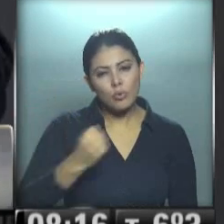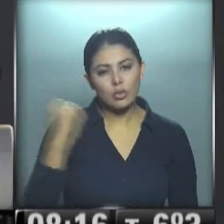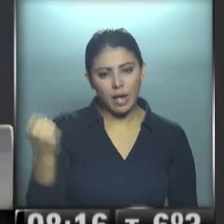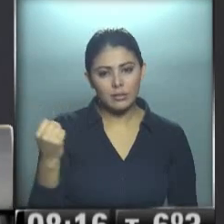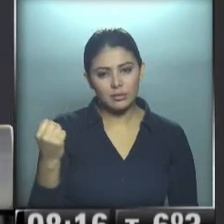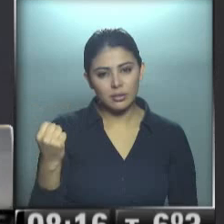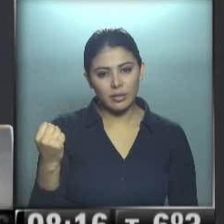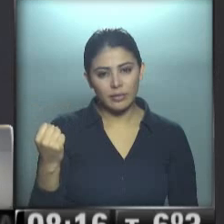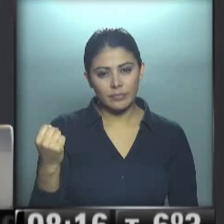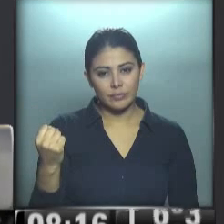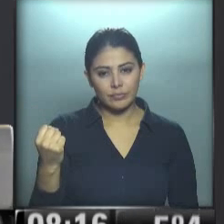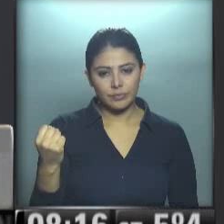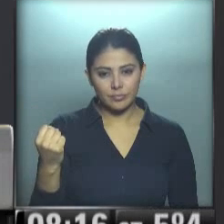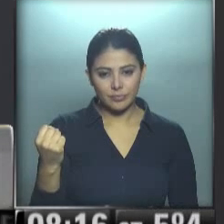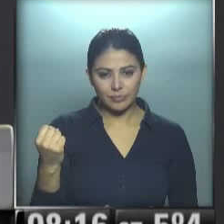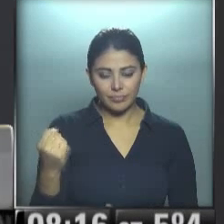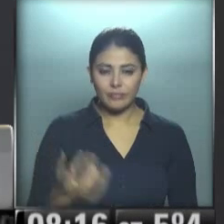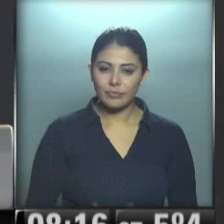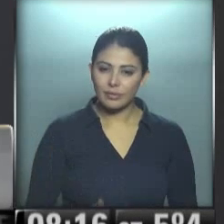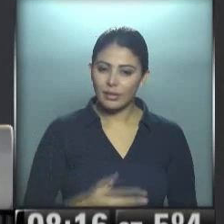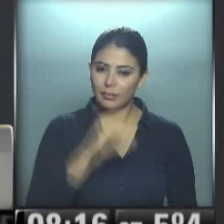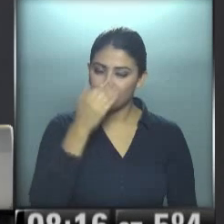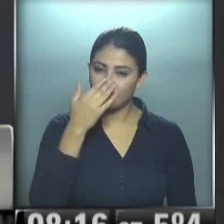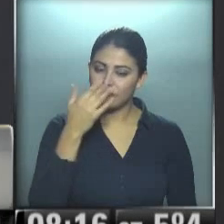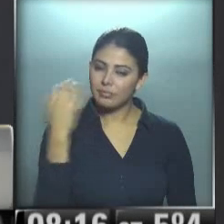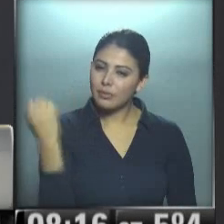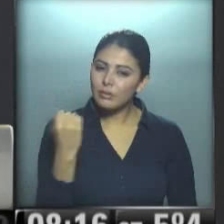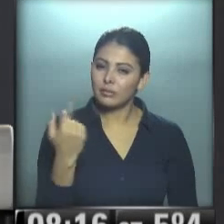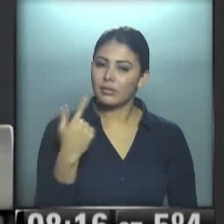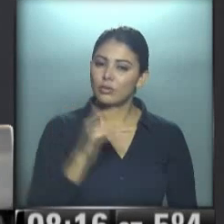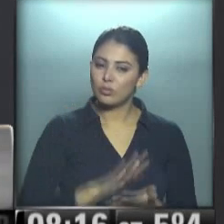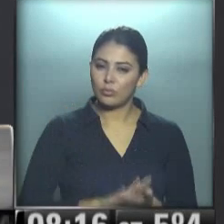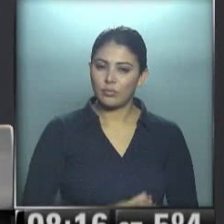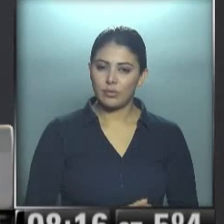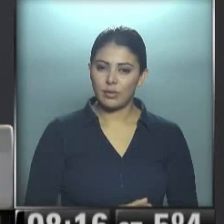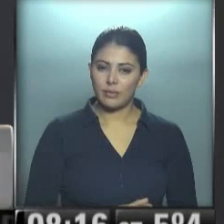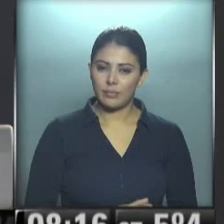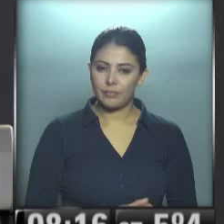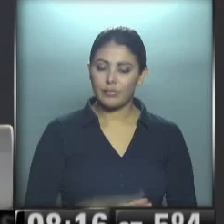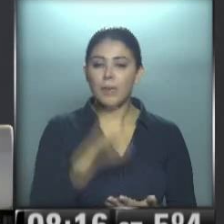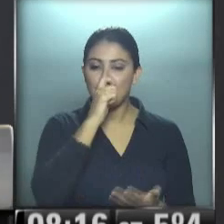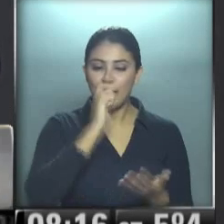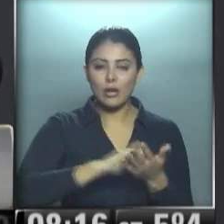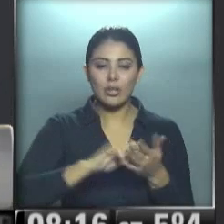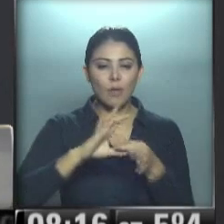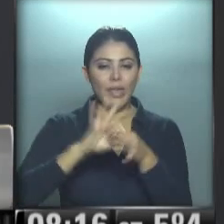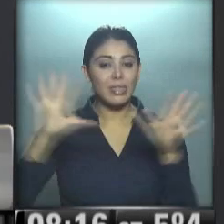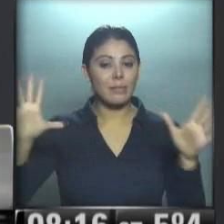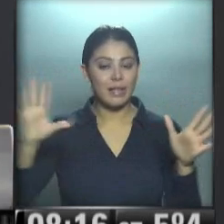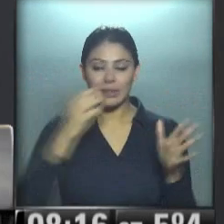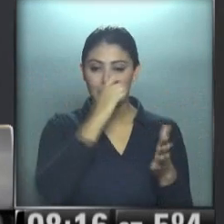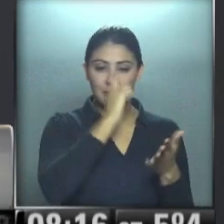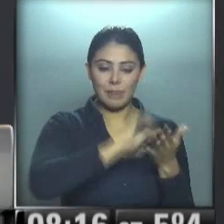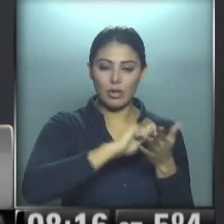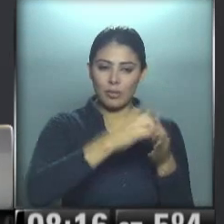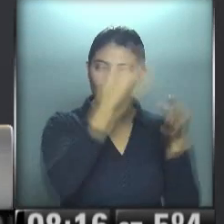tener desafío respecto al ejercicio del periodismo independiente y de periodistas